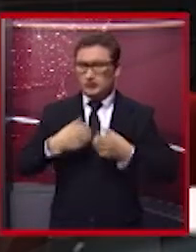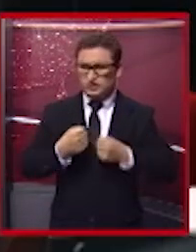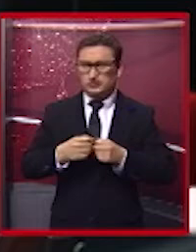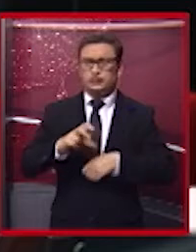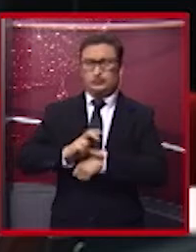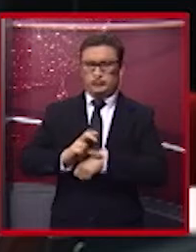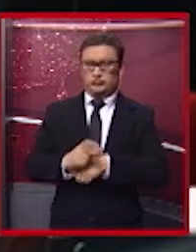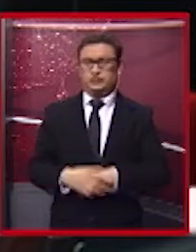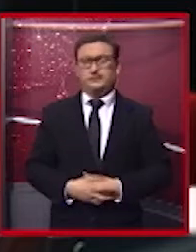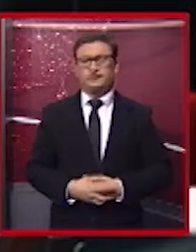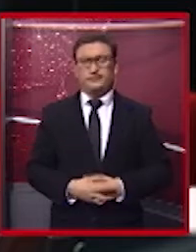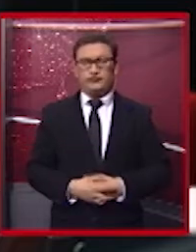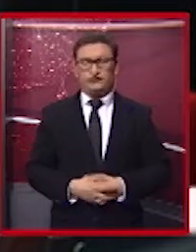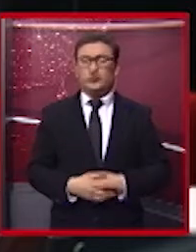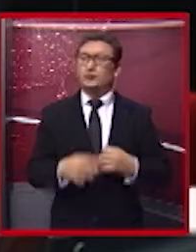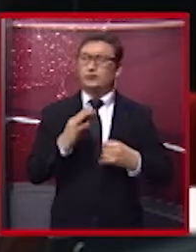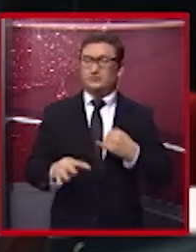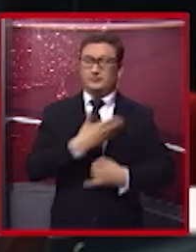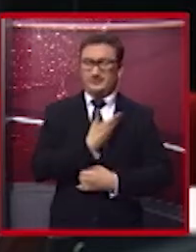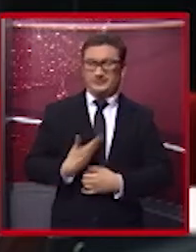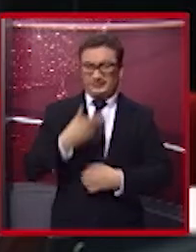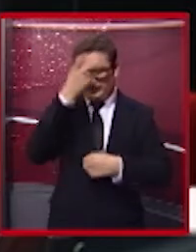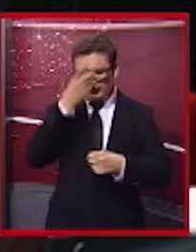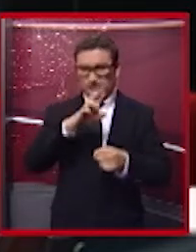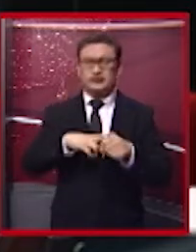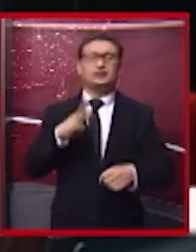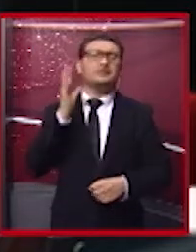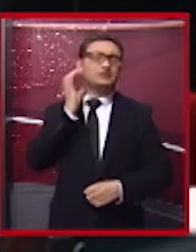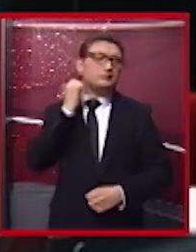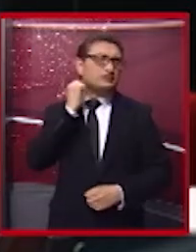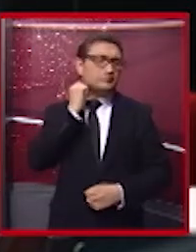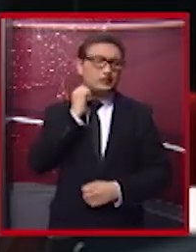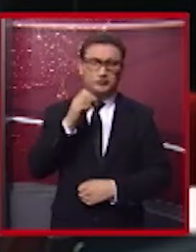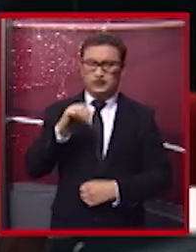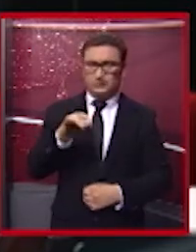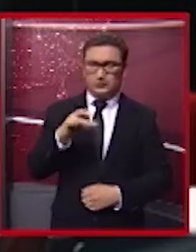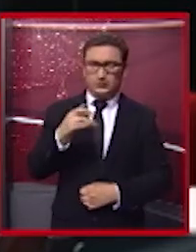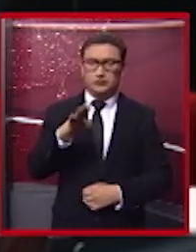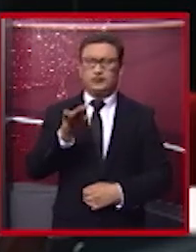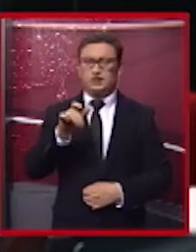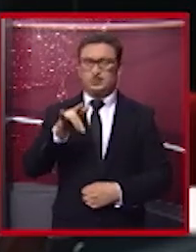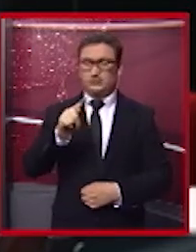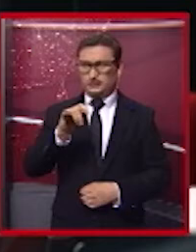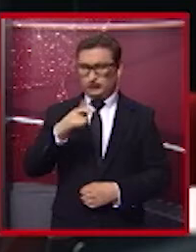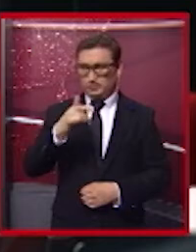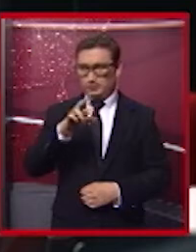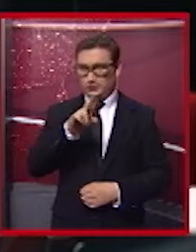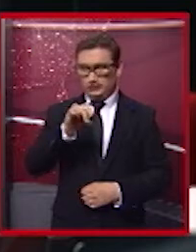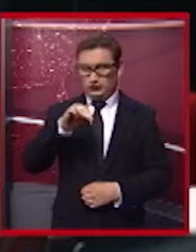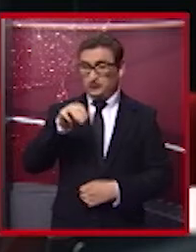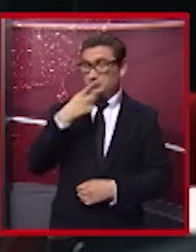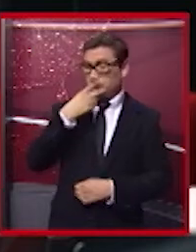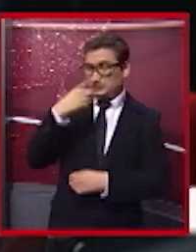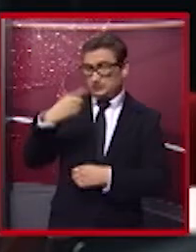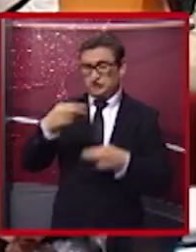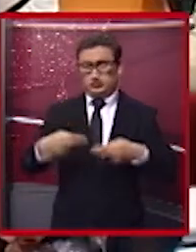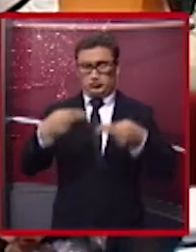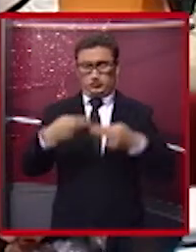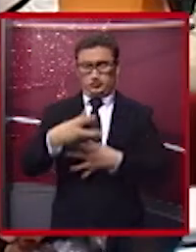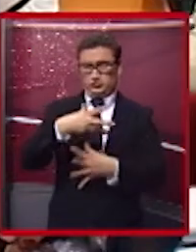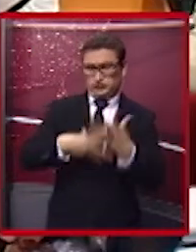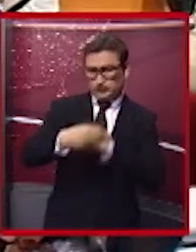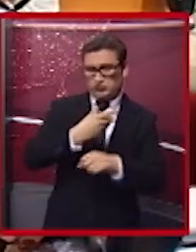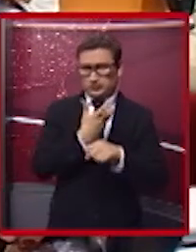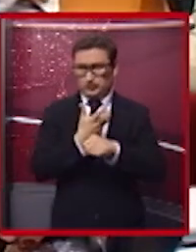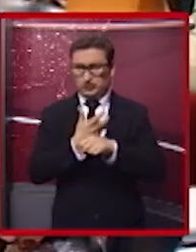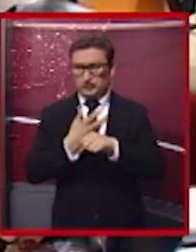Al término de la comparecencia, el presidente de la mesa directiva del Senado de la República, Martí Batres Guadarrama, se refirió al nuevo acuerdo comercial entre México,